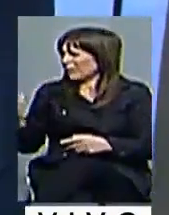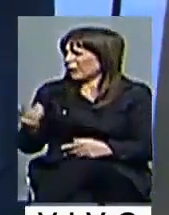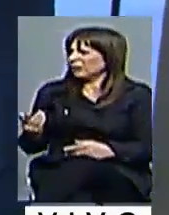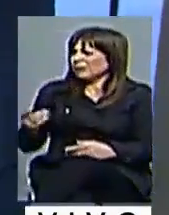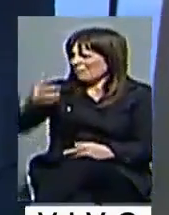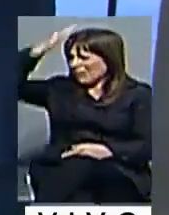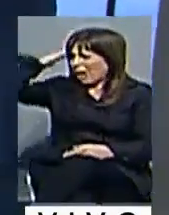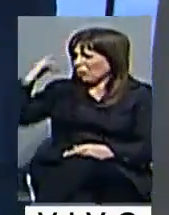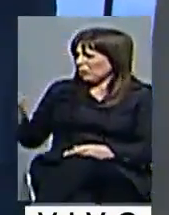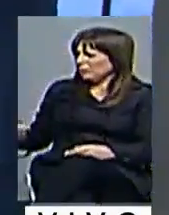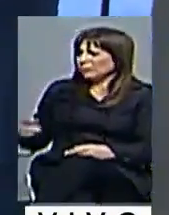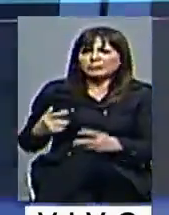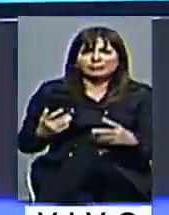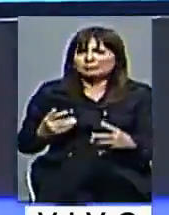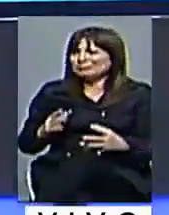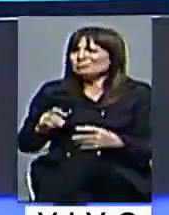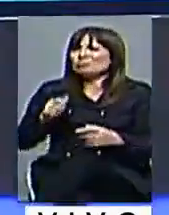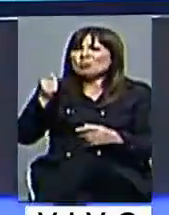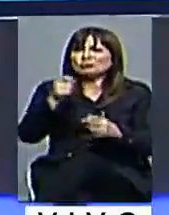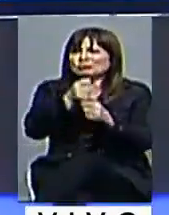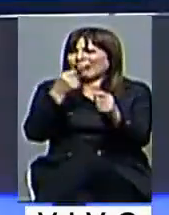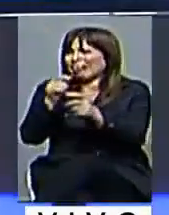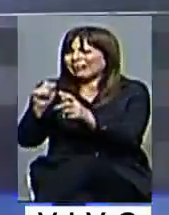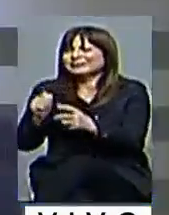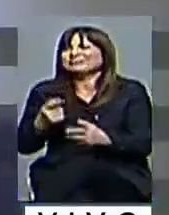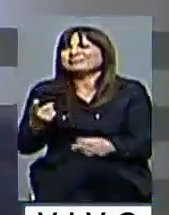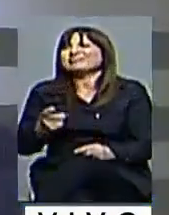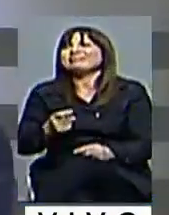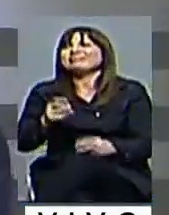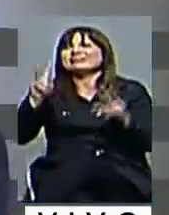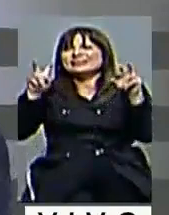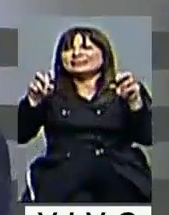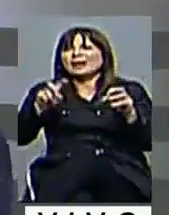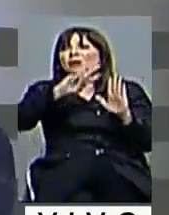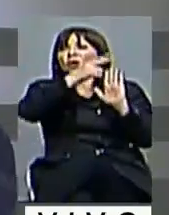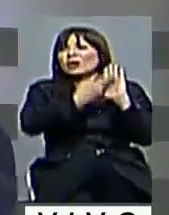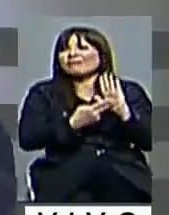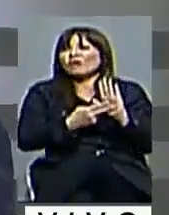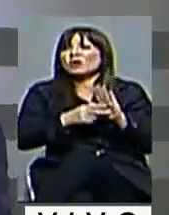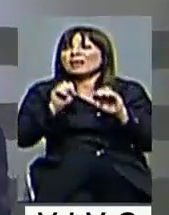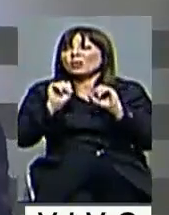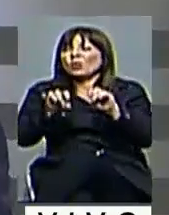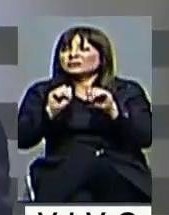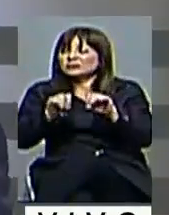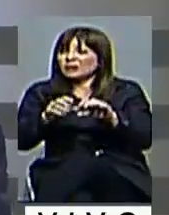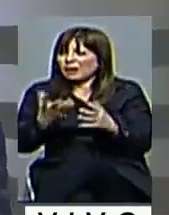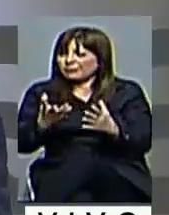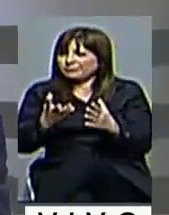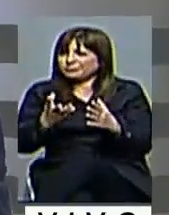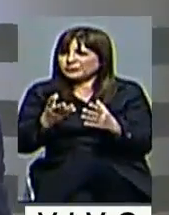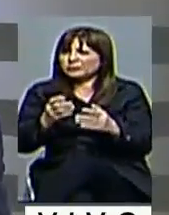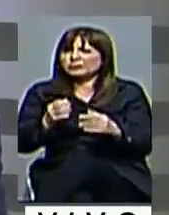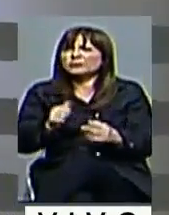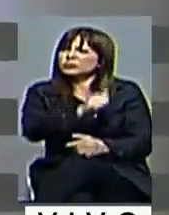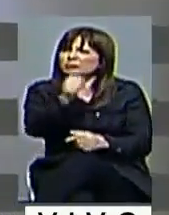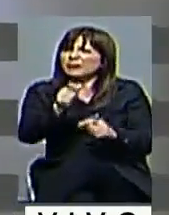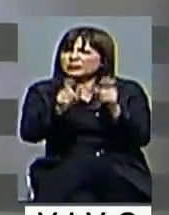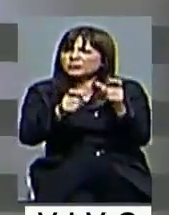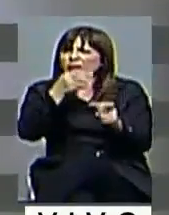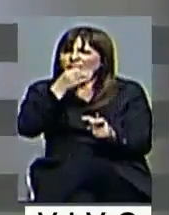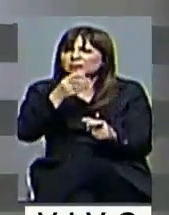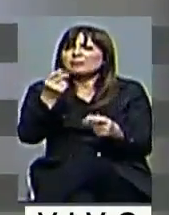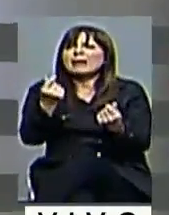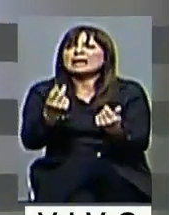Oye. Mucho puerta a puerta. Ahora, en términos de la reforma, la misma reforma educacional, todo el mundo lo dice. Estamos hablando de las